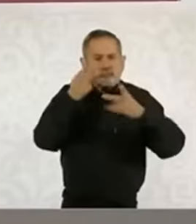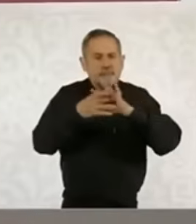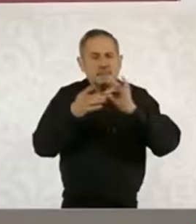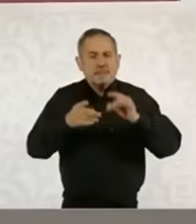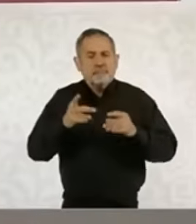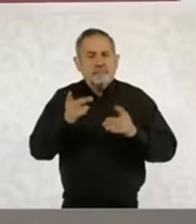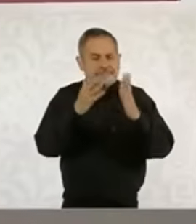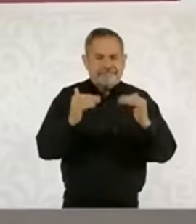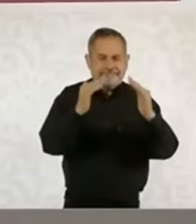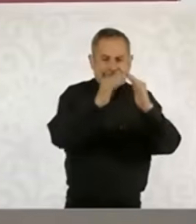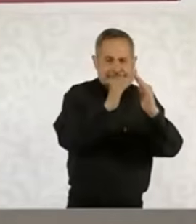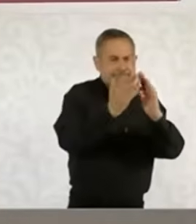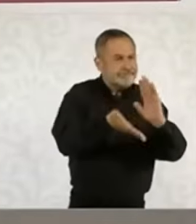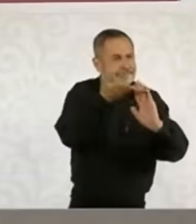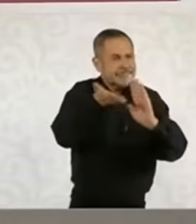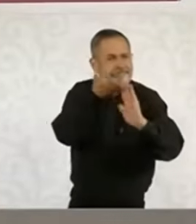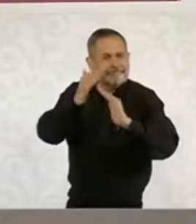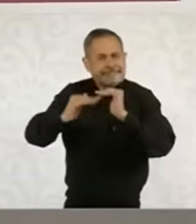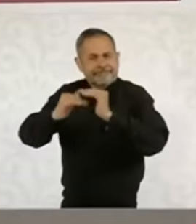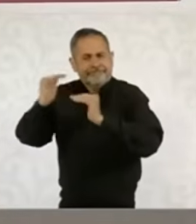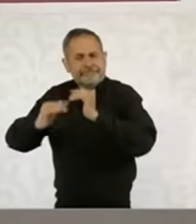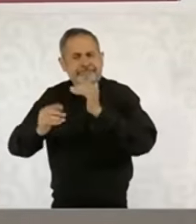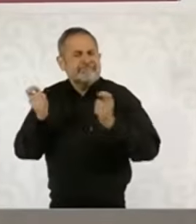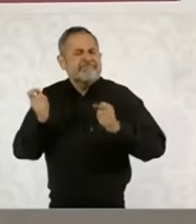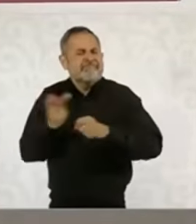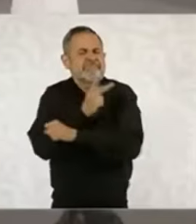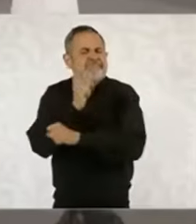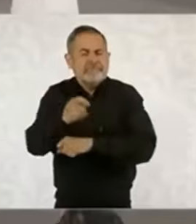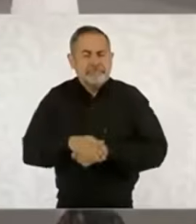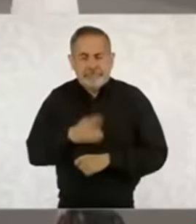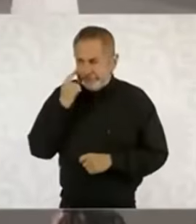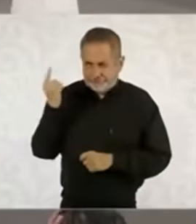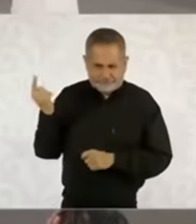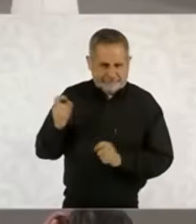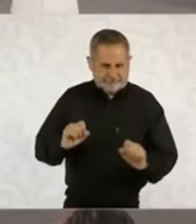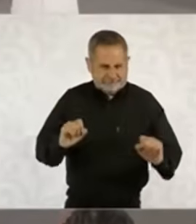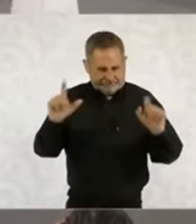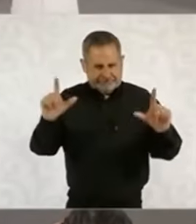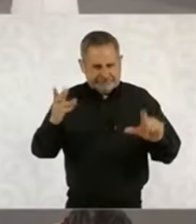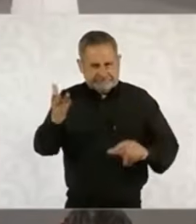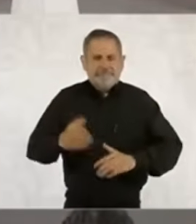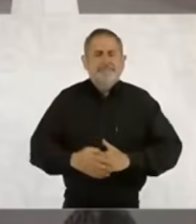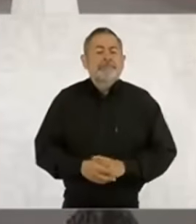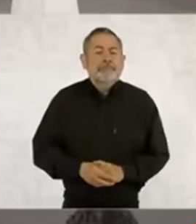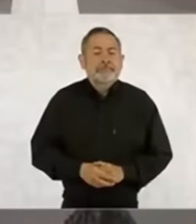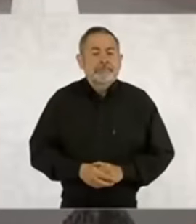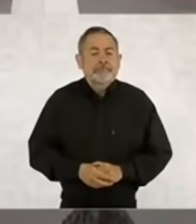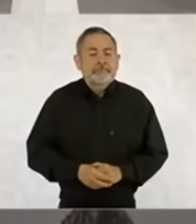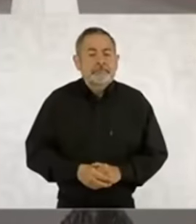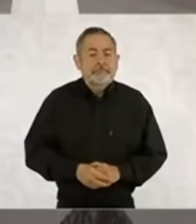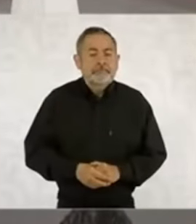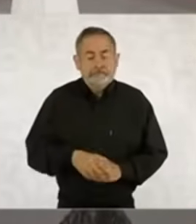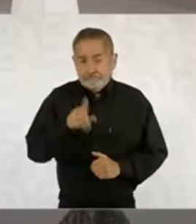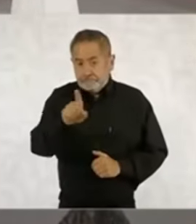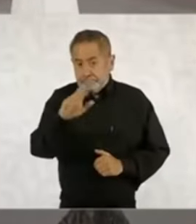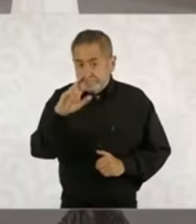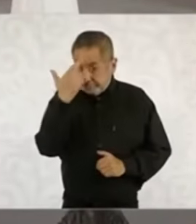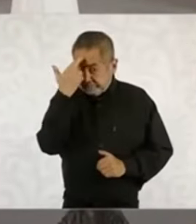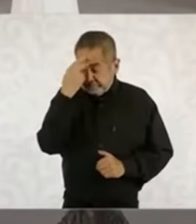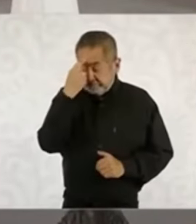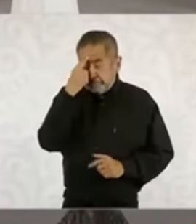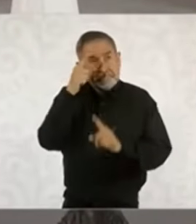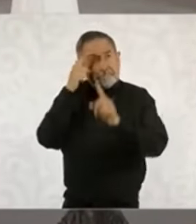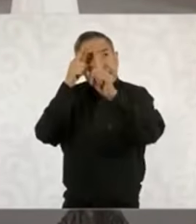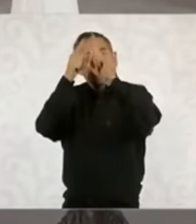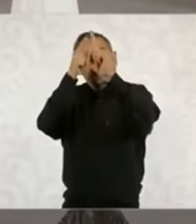de vivienda para el bienestar. Sí, pasamos a la primera, por favor. Siempre tener presente la meta, porque